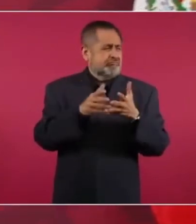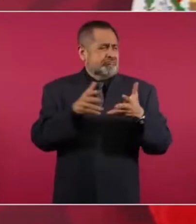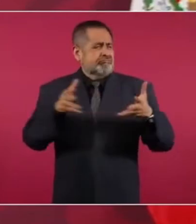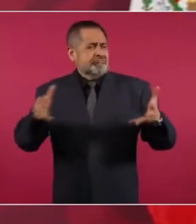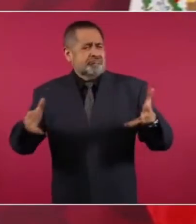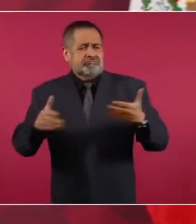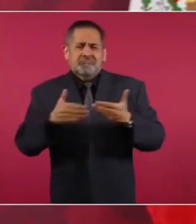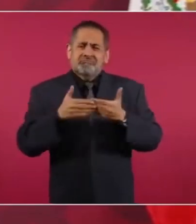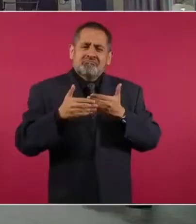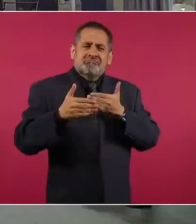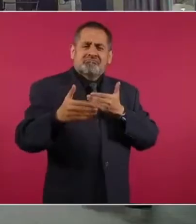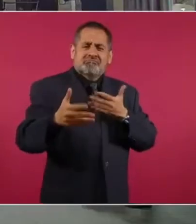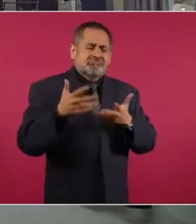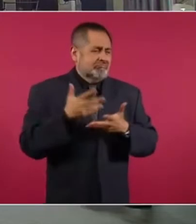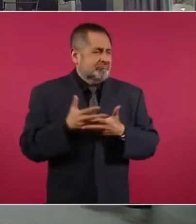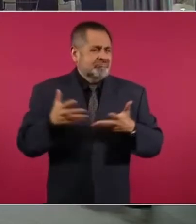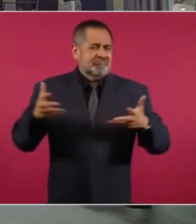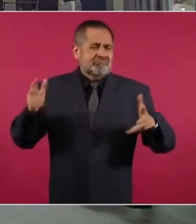70,